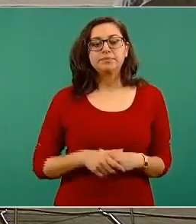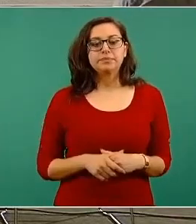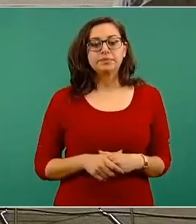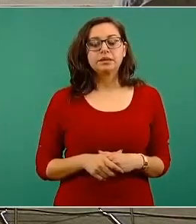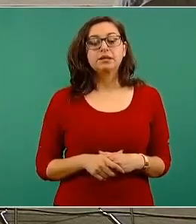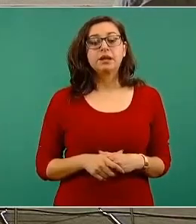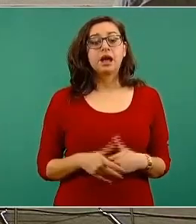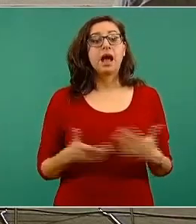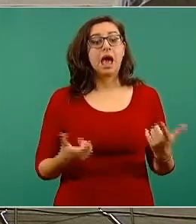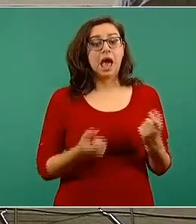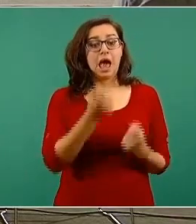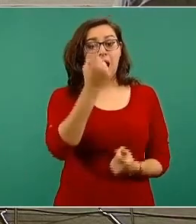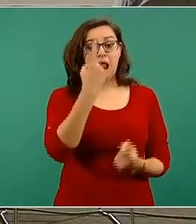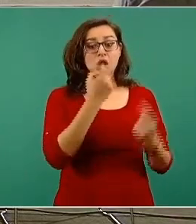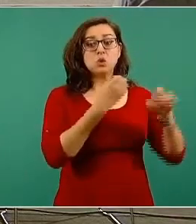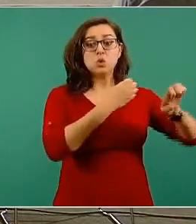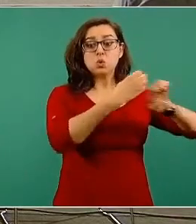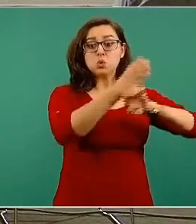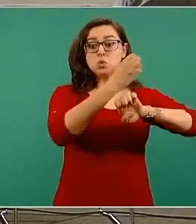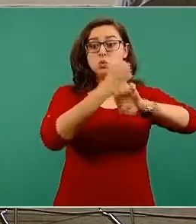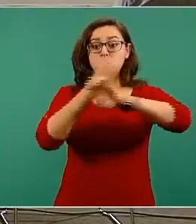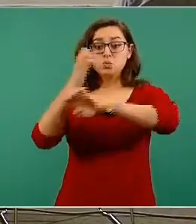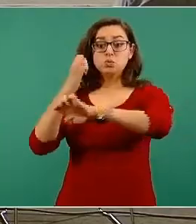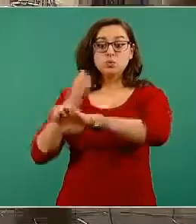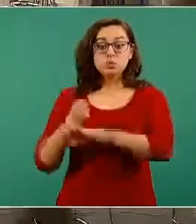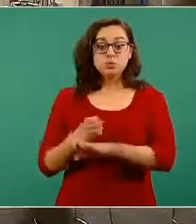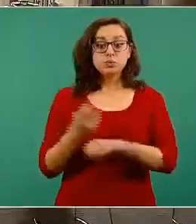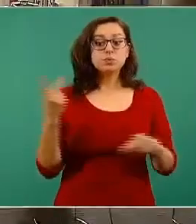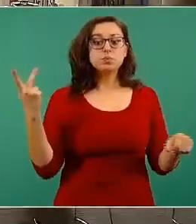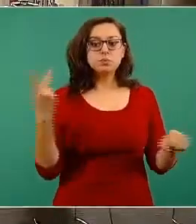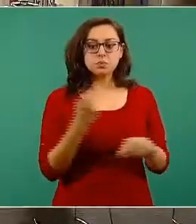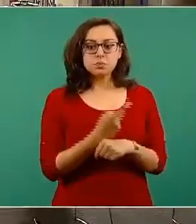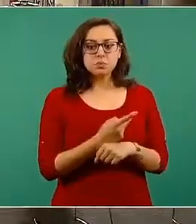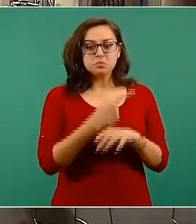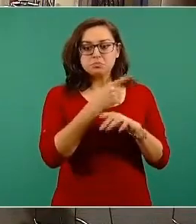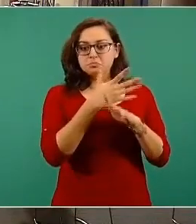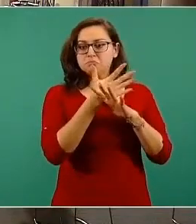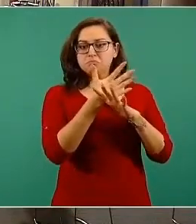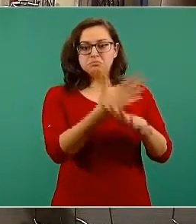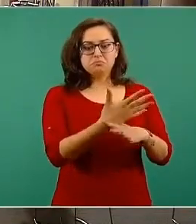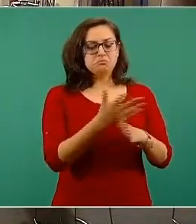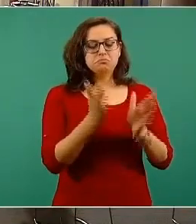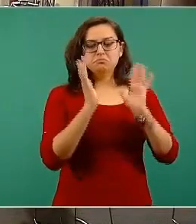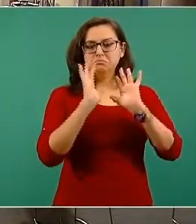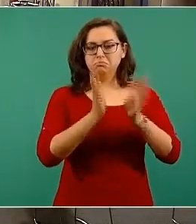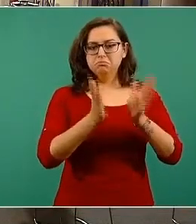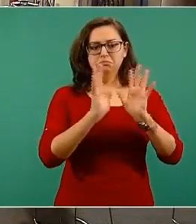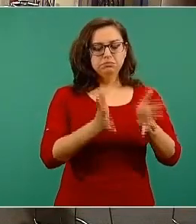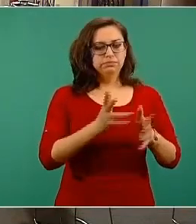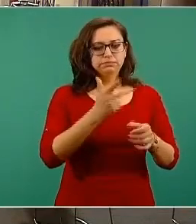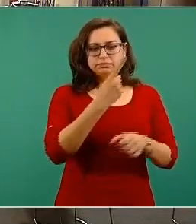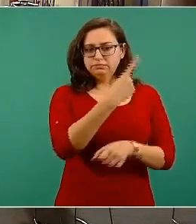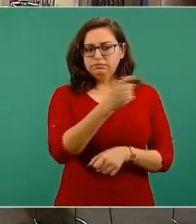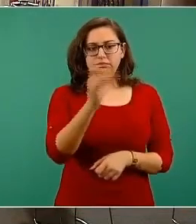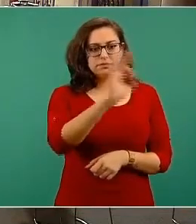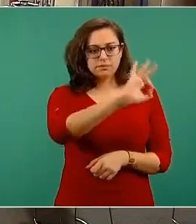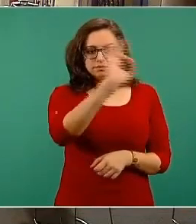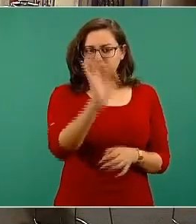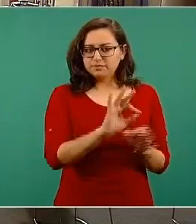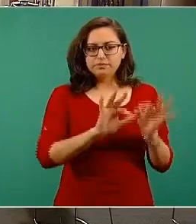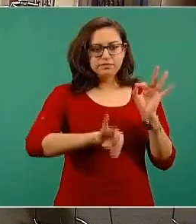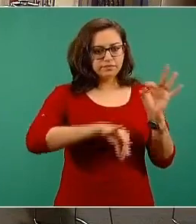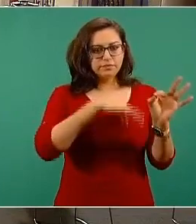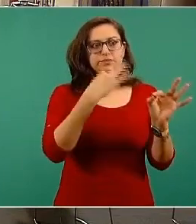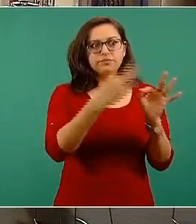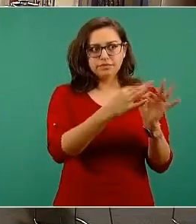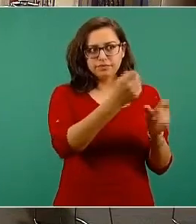las mismas entidades reportaron que ya habían cubierto al 100% de este personal de primera línea